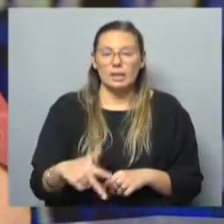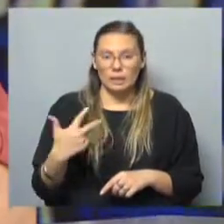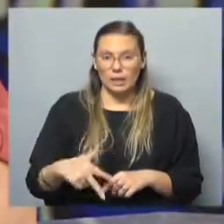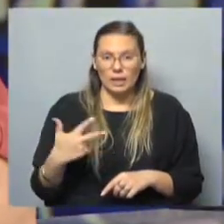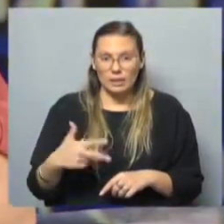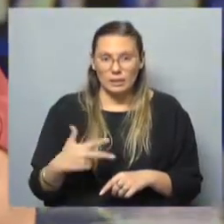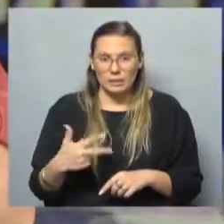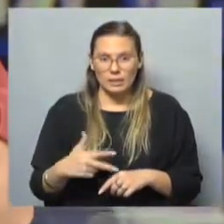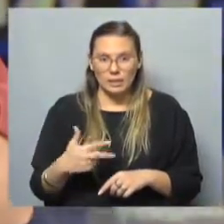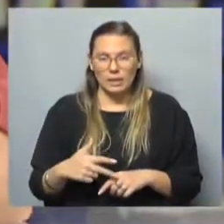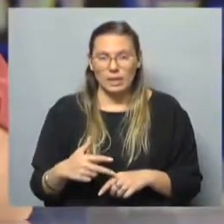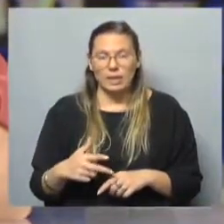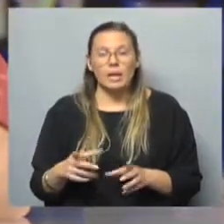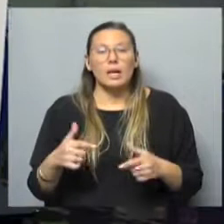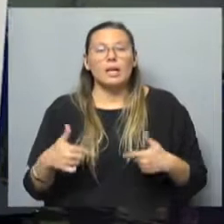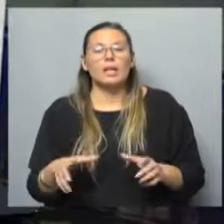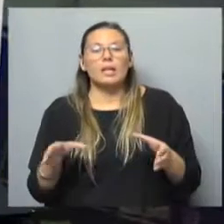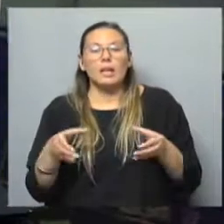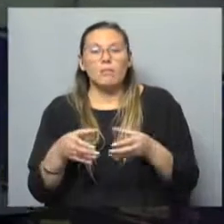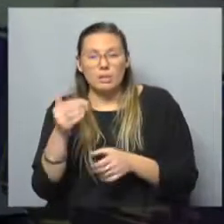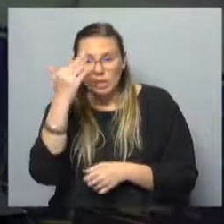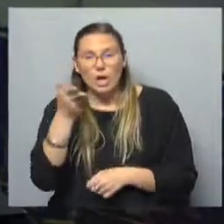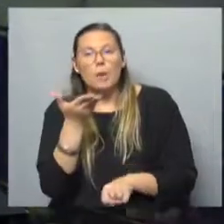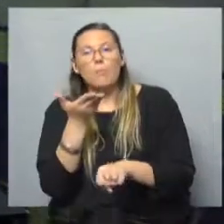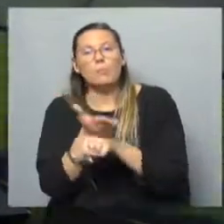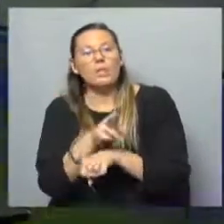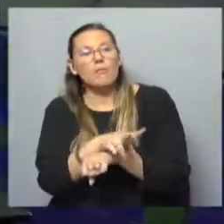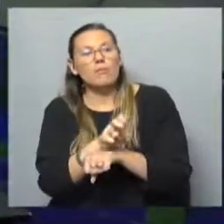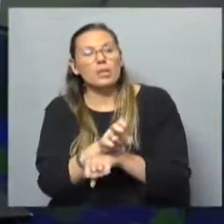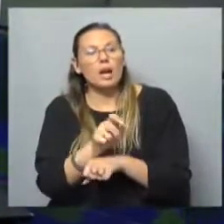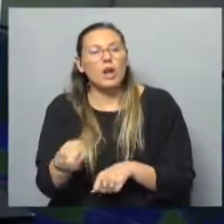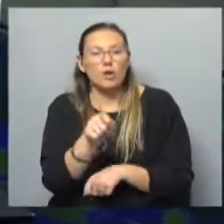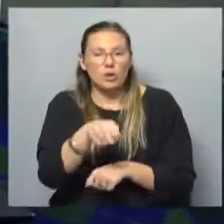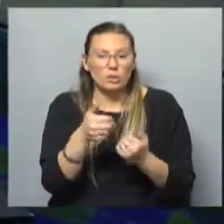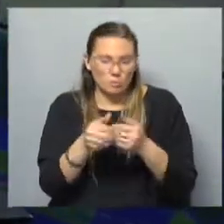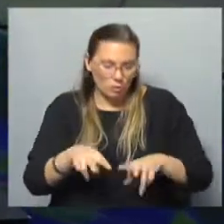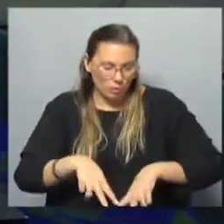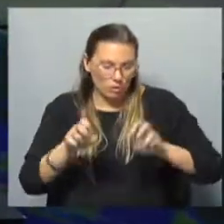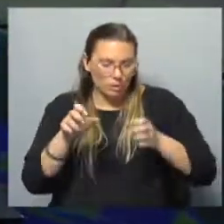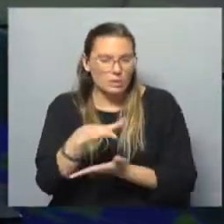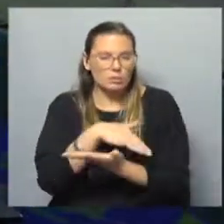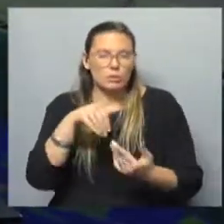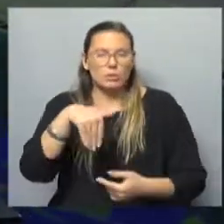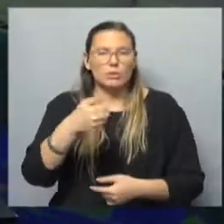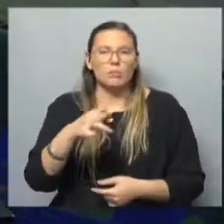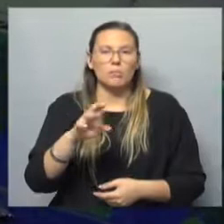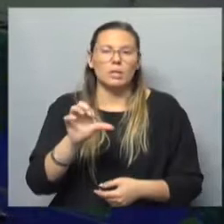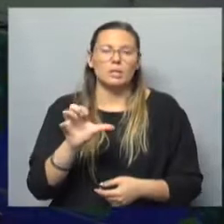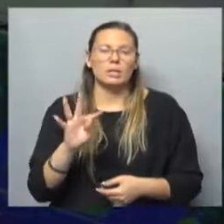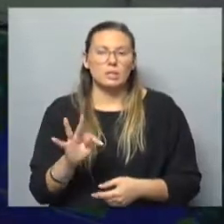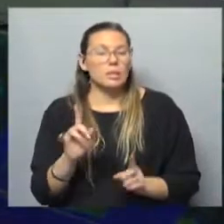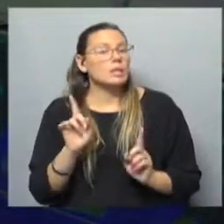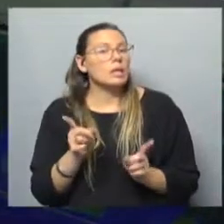legisladores del Frente Amplio le piden al fiscal de corte, que inició una investigación sobre el caso Marcet, que tenga